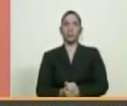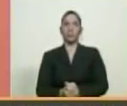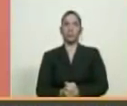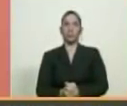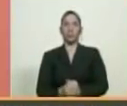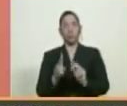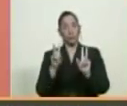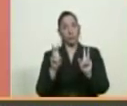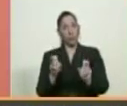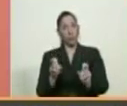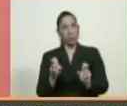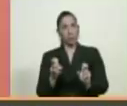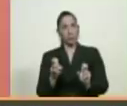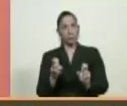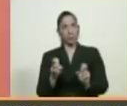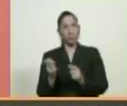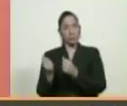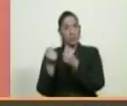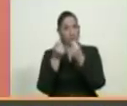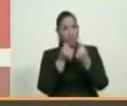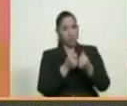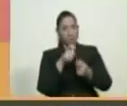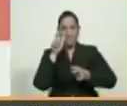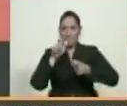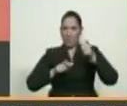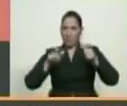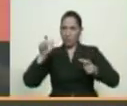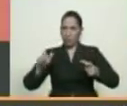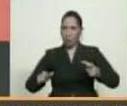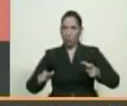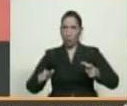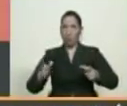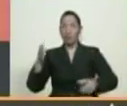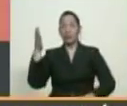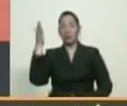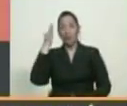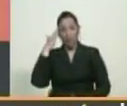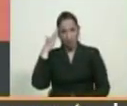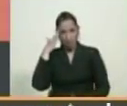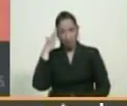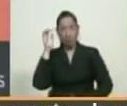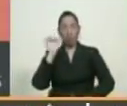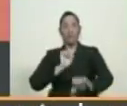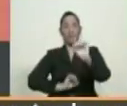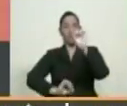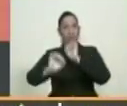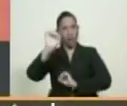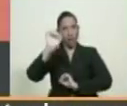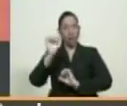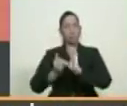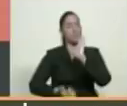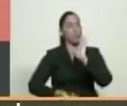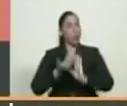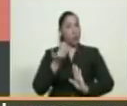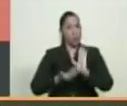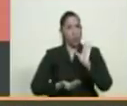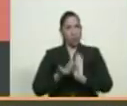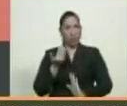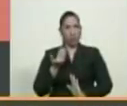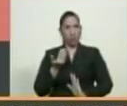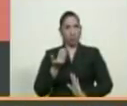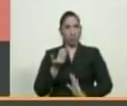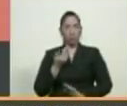nuevos precios para que la gente los defienda. Es muy importante, así lo decimos